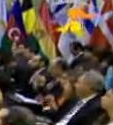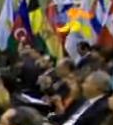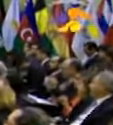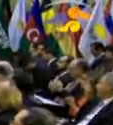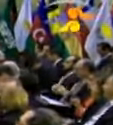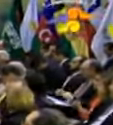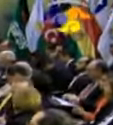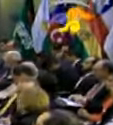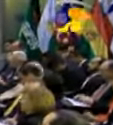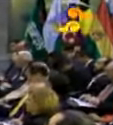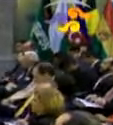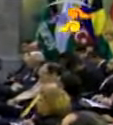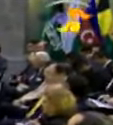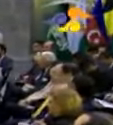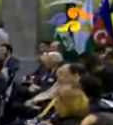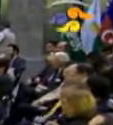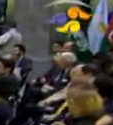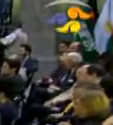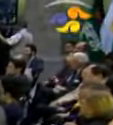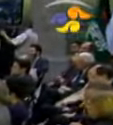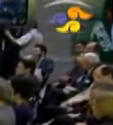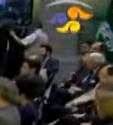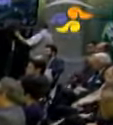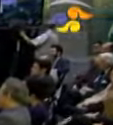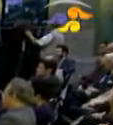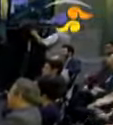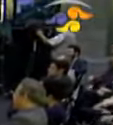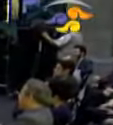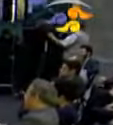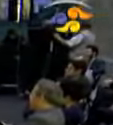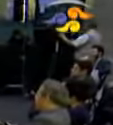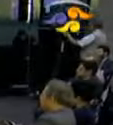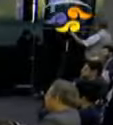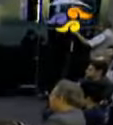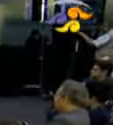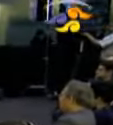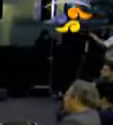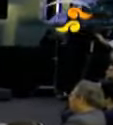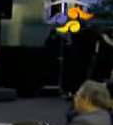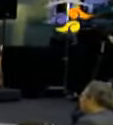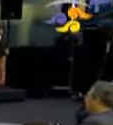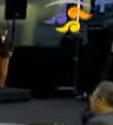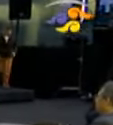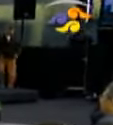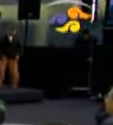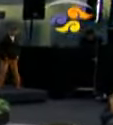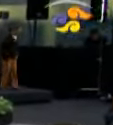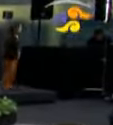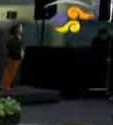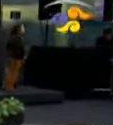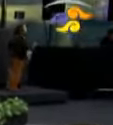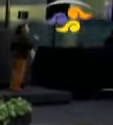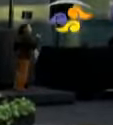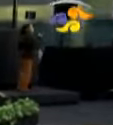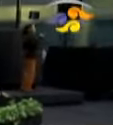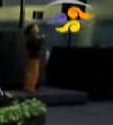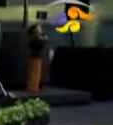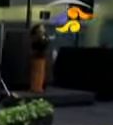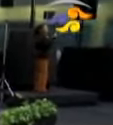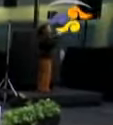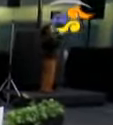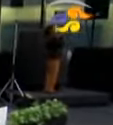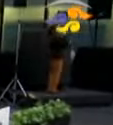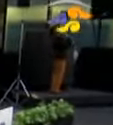el uso de la palabra al embajador Francisco del Río López. Francisco del Río López actualmente